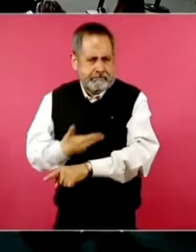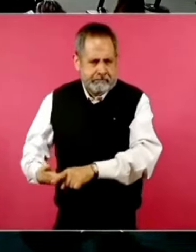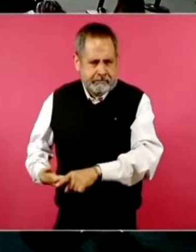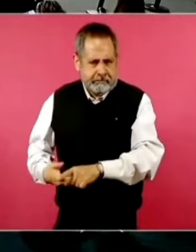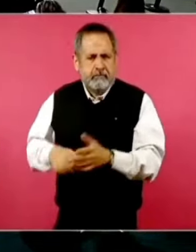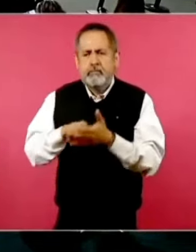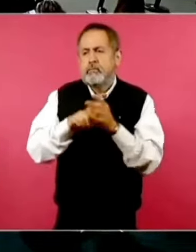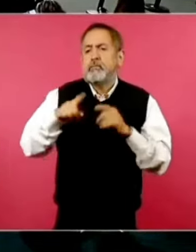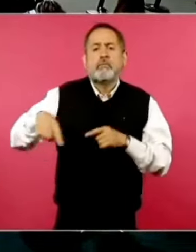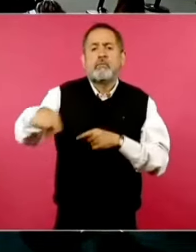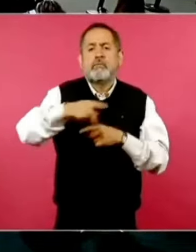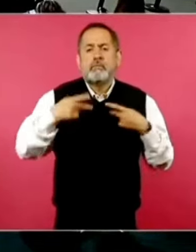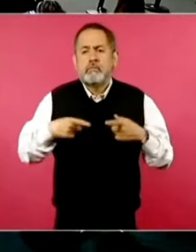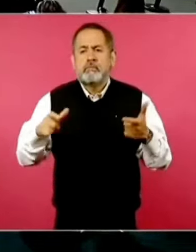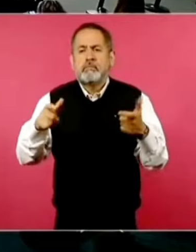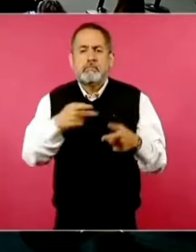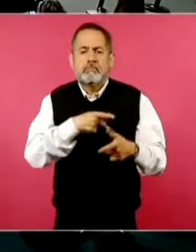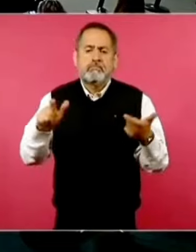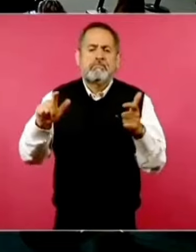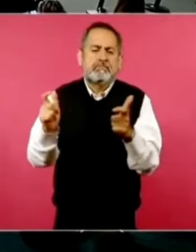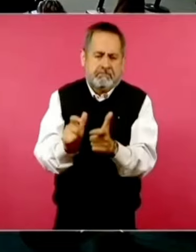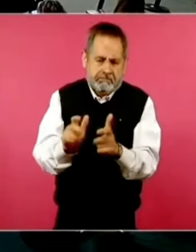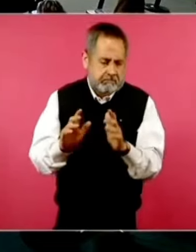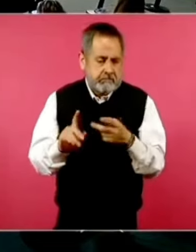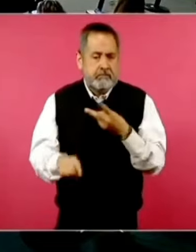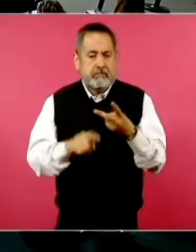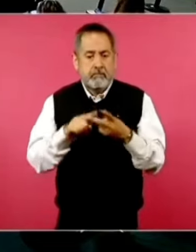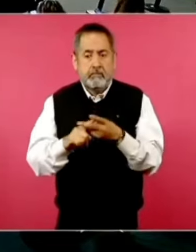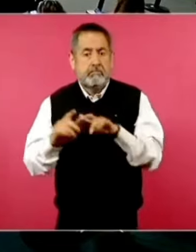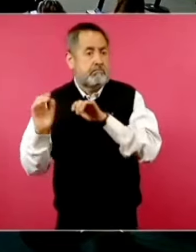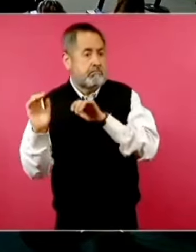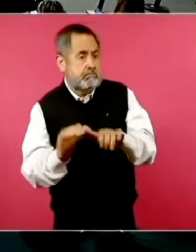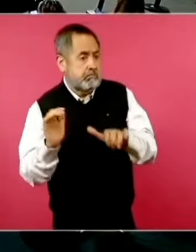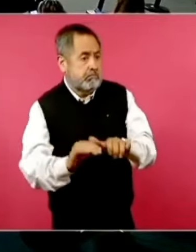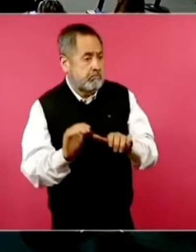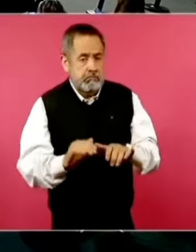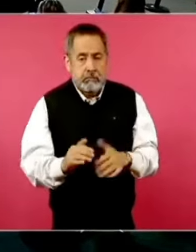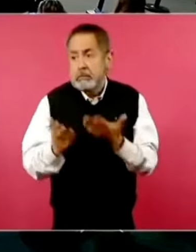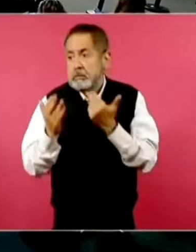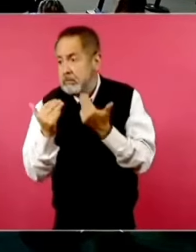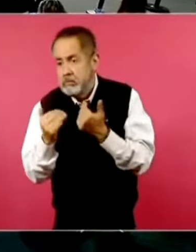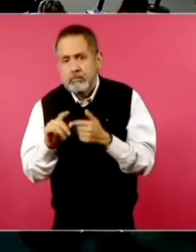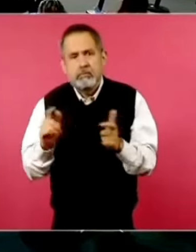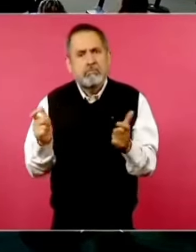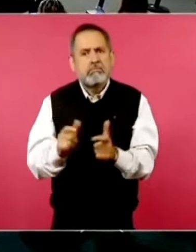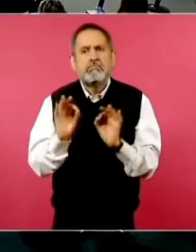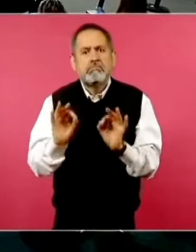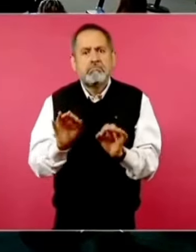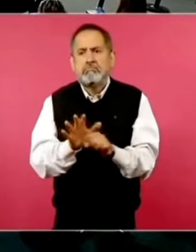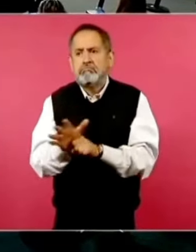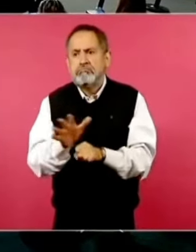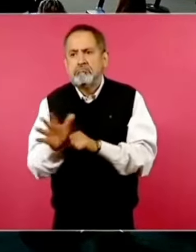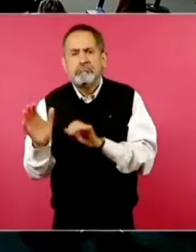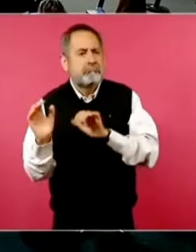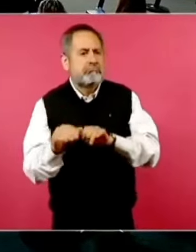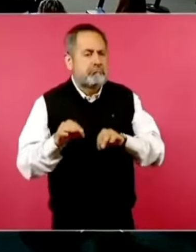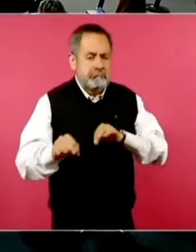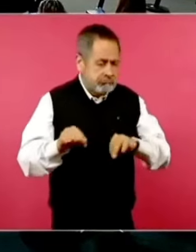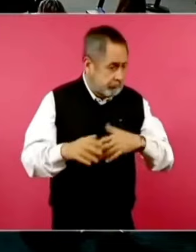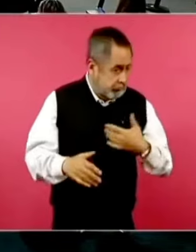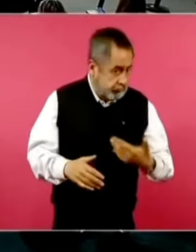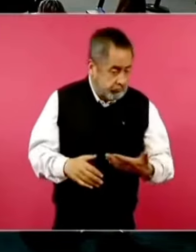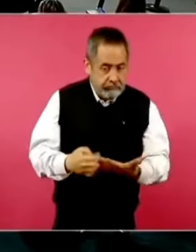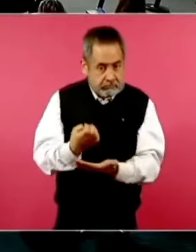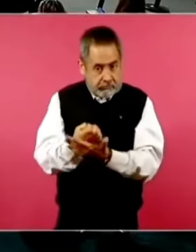la pobreza, hemos visto también la disminución del desempleo como grandes temas, y creo que la economía es